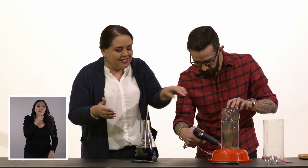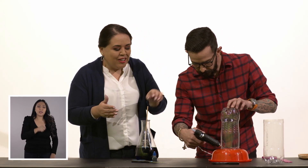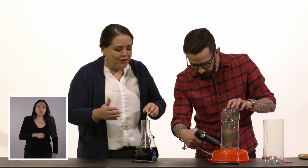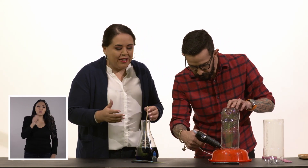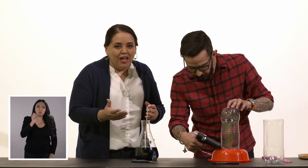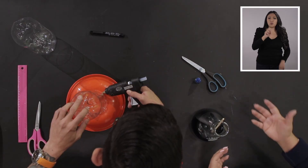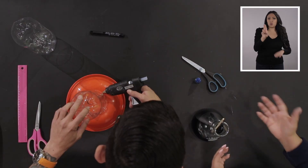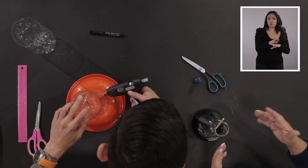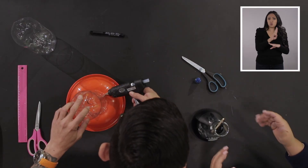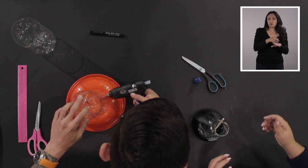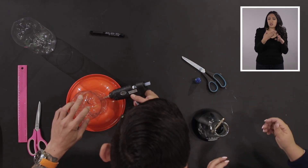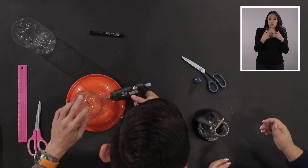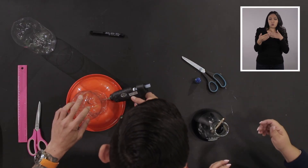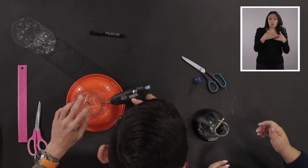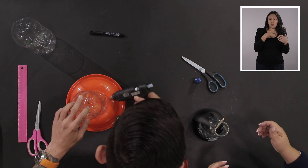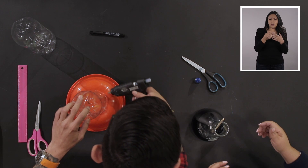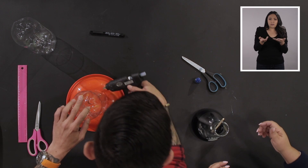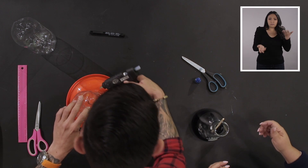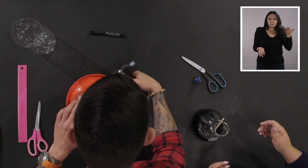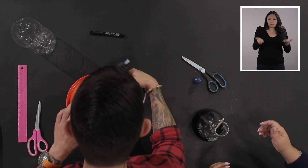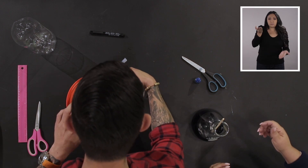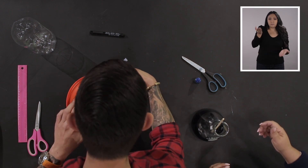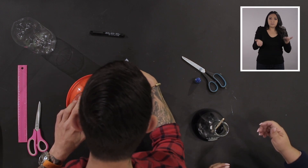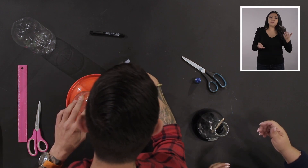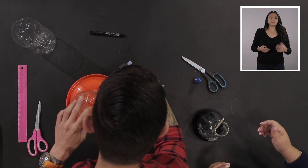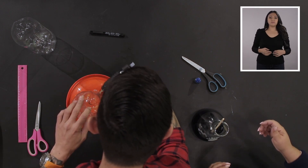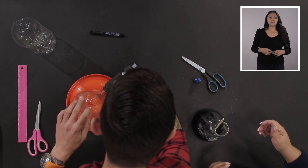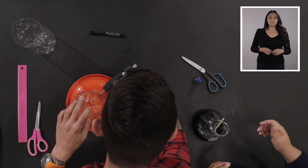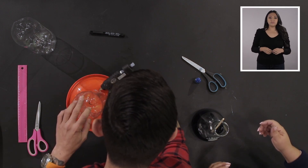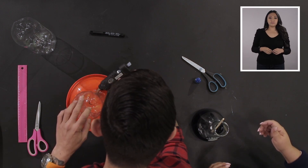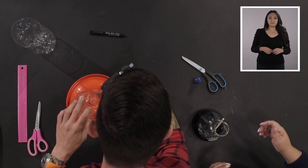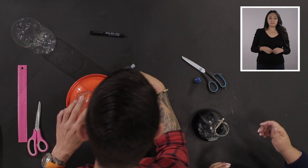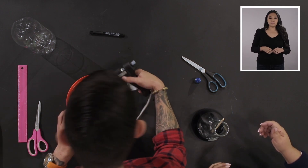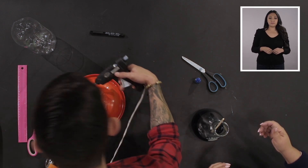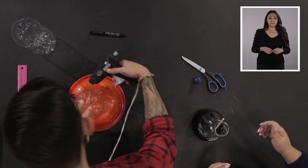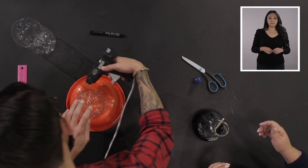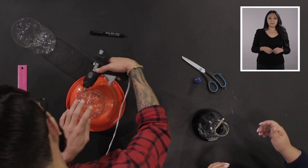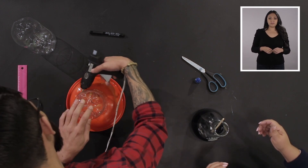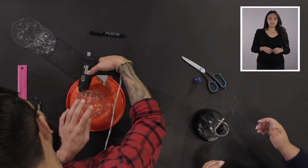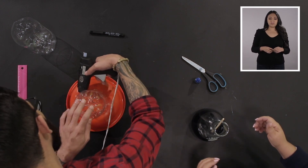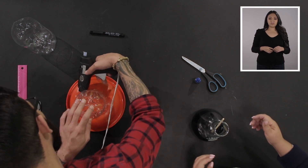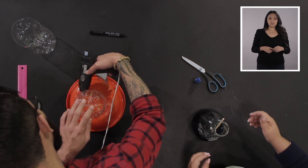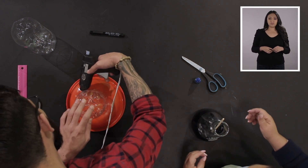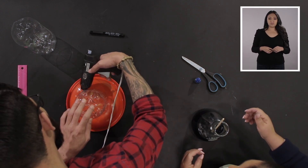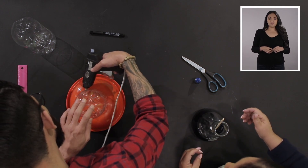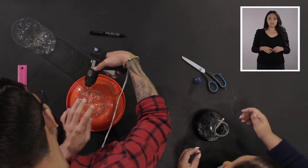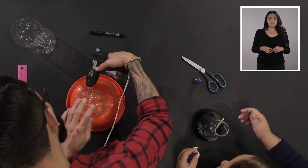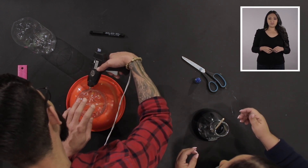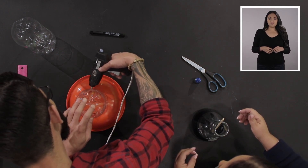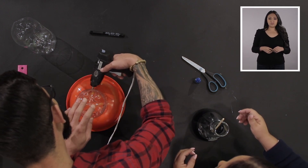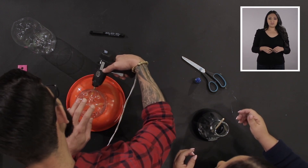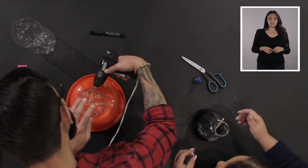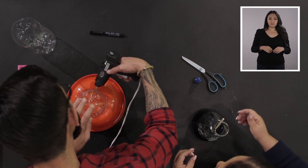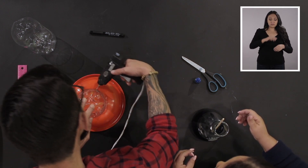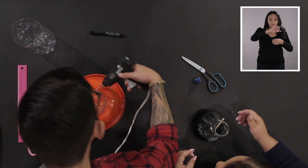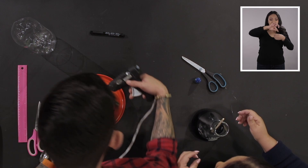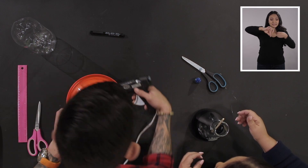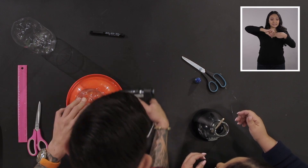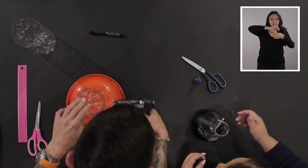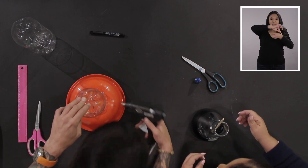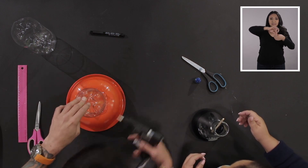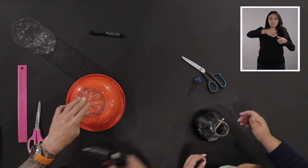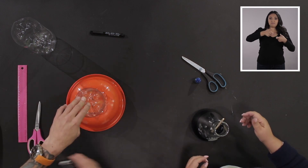que podrían servir para nuestra balanza. Listo. ¿De acuerdo? Pégale por ahí. Sí, parece que estamos bastante bien.